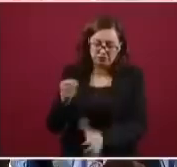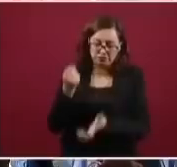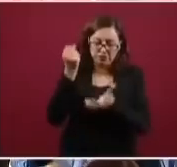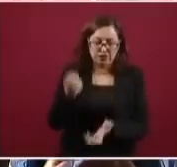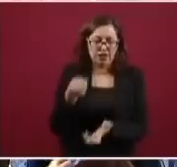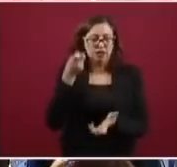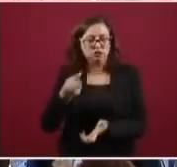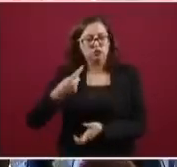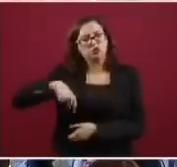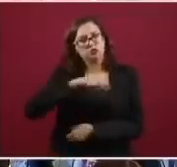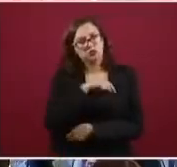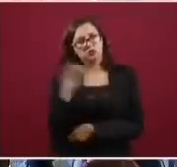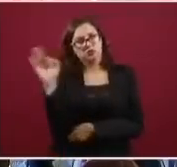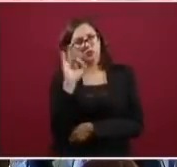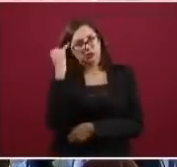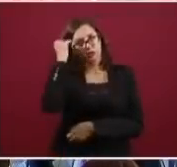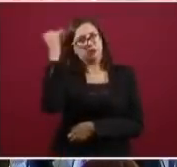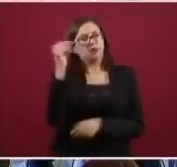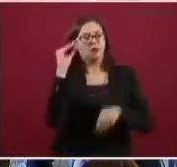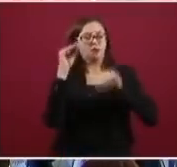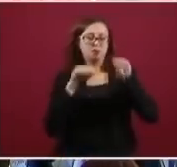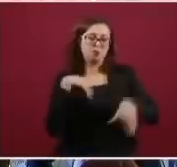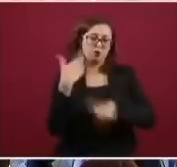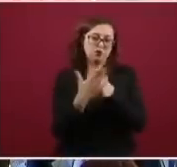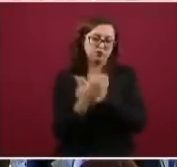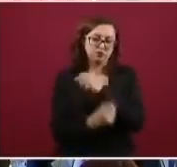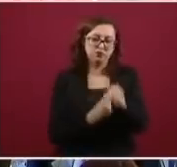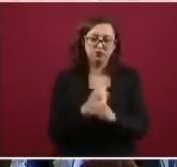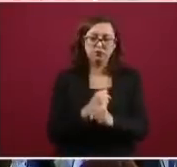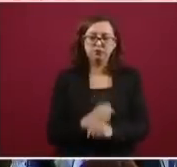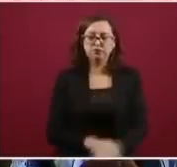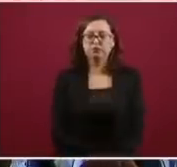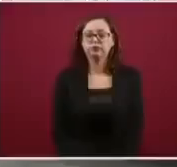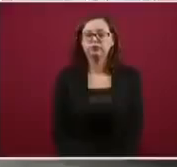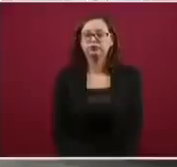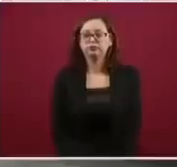estimaciones que pensamos que vamos a tener de ingresos en cada uno de estos rubros